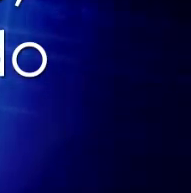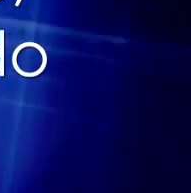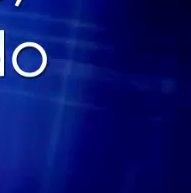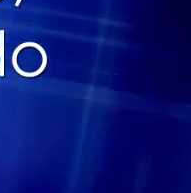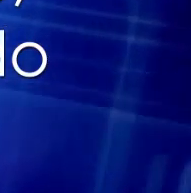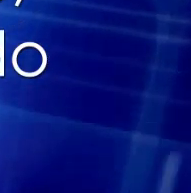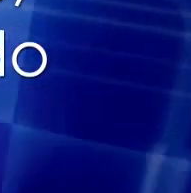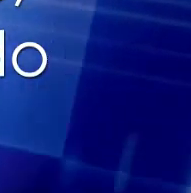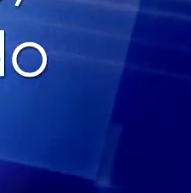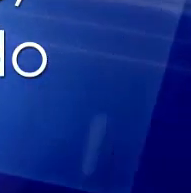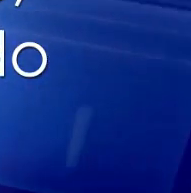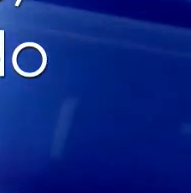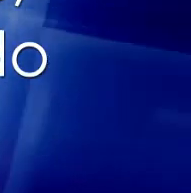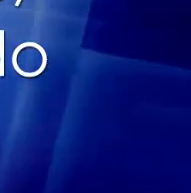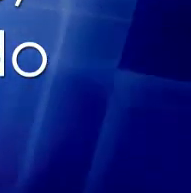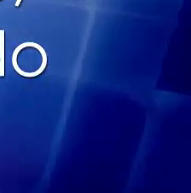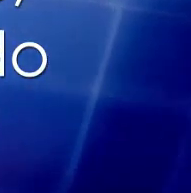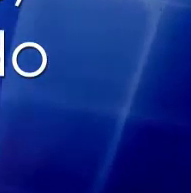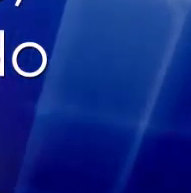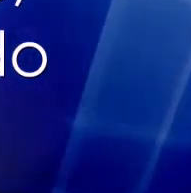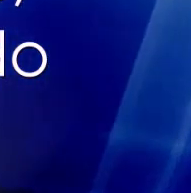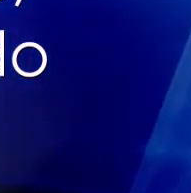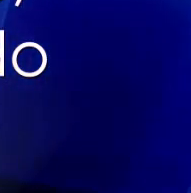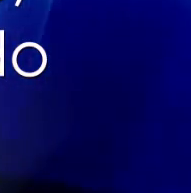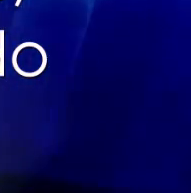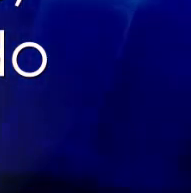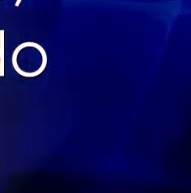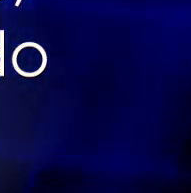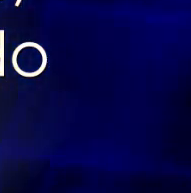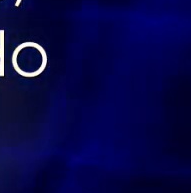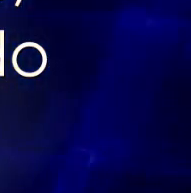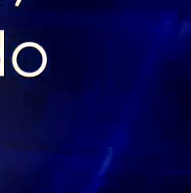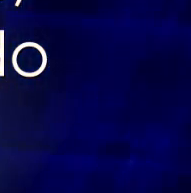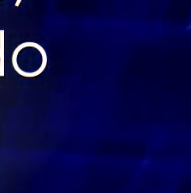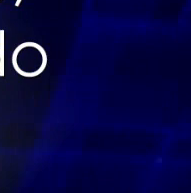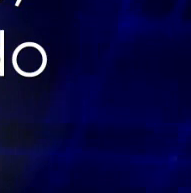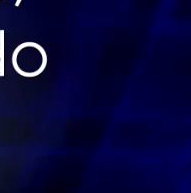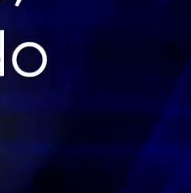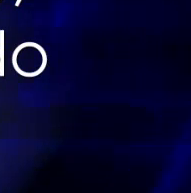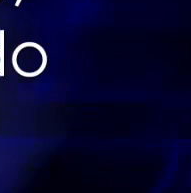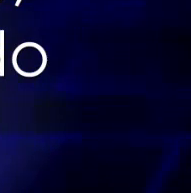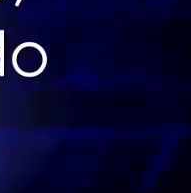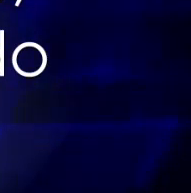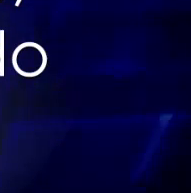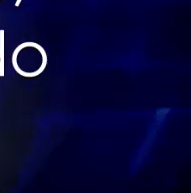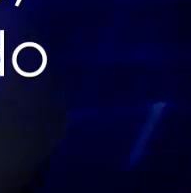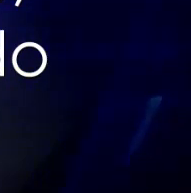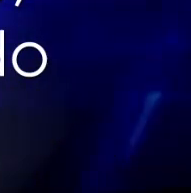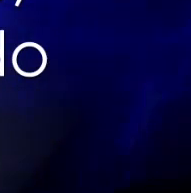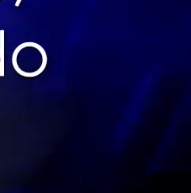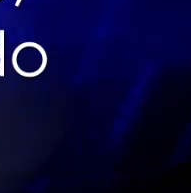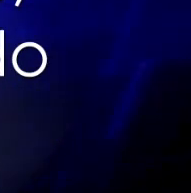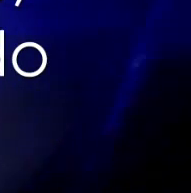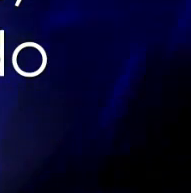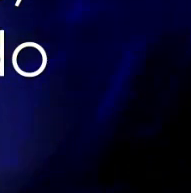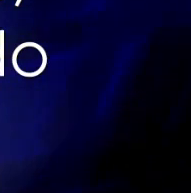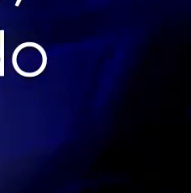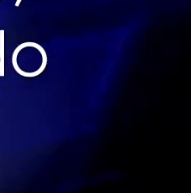¿Cuántos creen que Dios es justo? Gloria a Dios. Entonces dice, Dios no es injusto